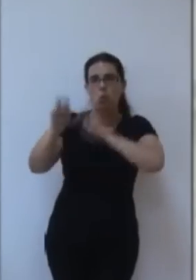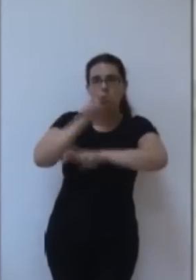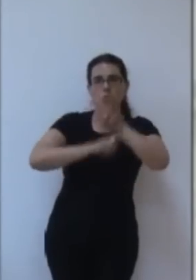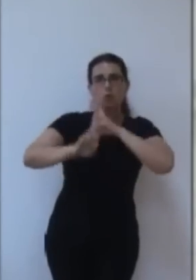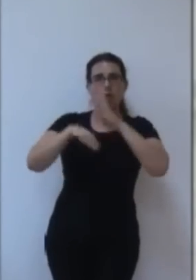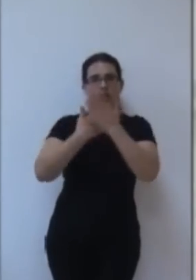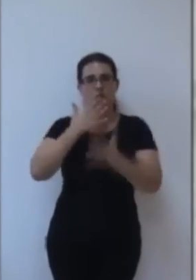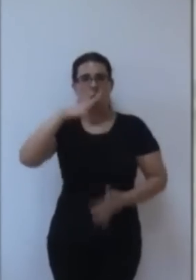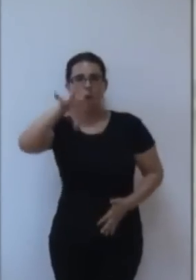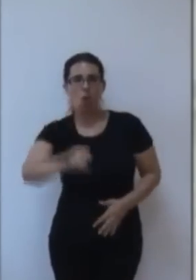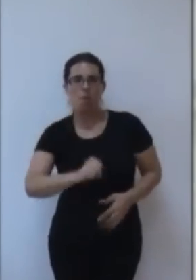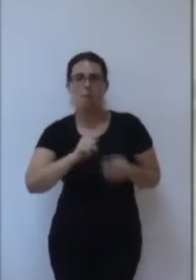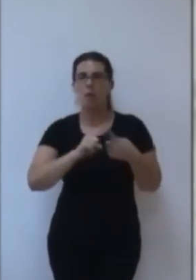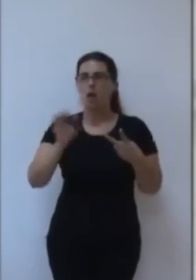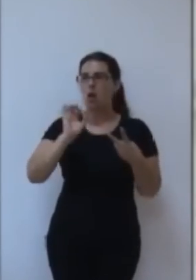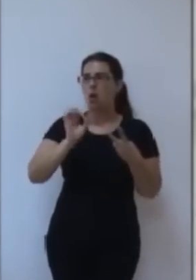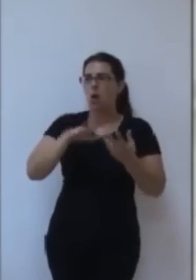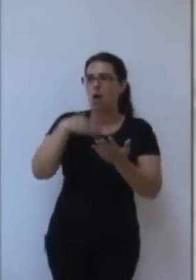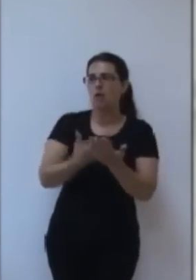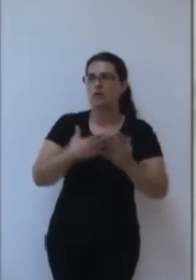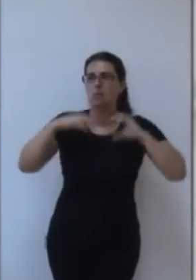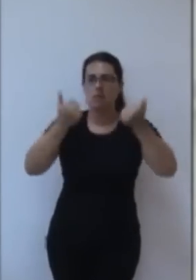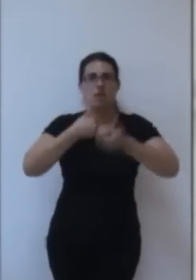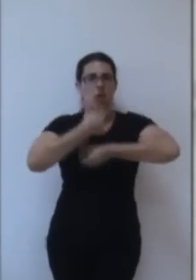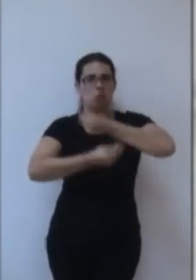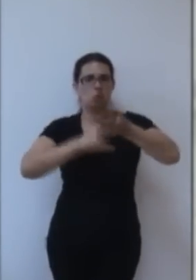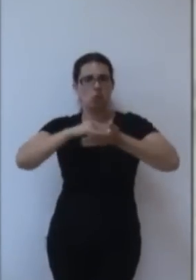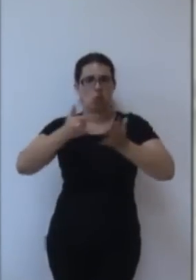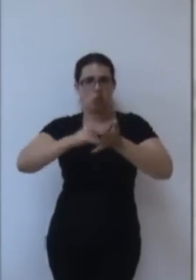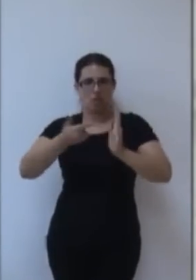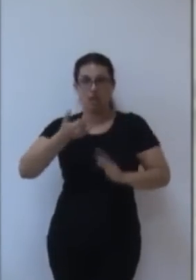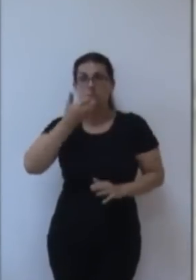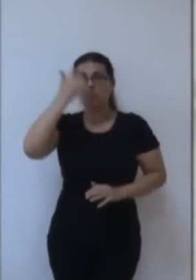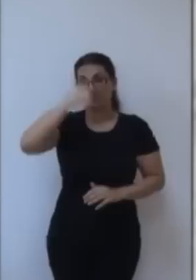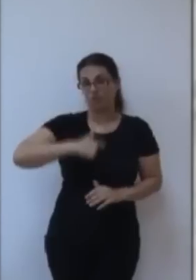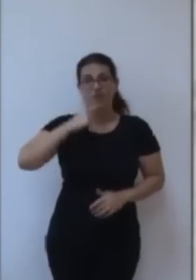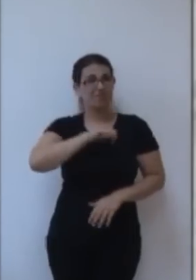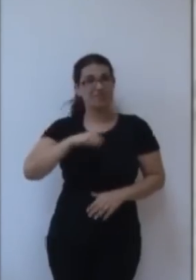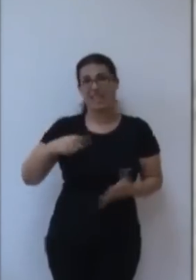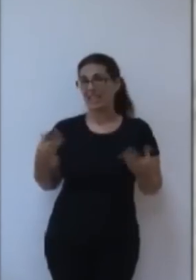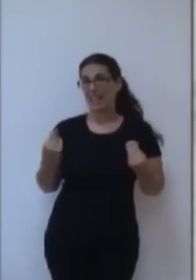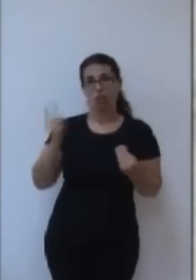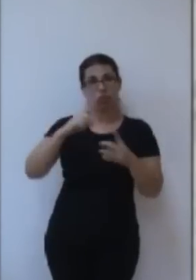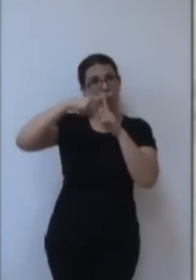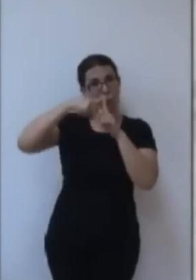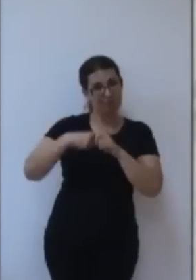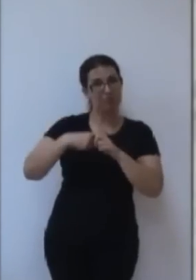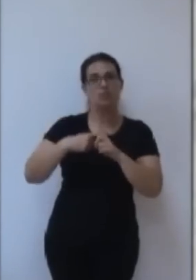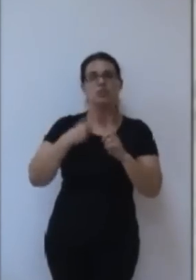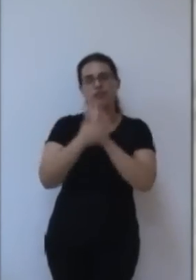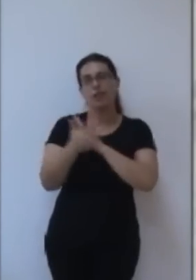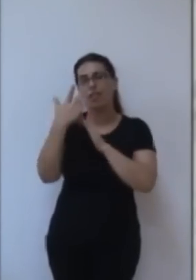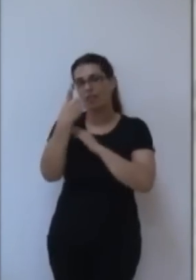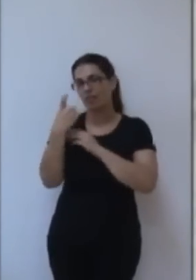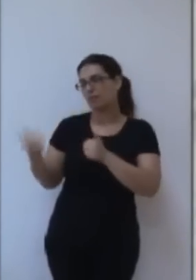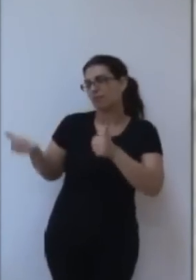puede incluso comprar, puede empezar a utilizar una tecnología, ¿no? Una persona que sea menos autónoma va a depender de un asistente personal